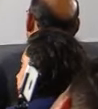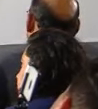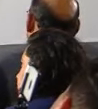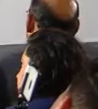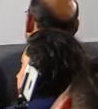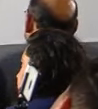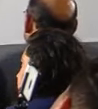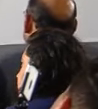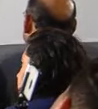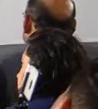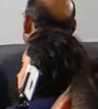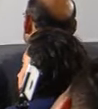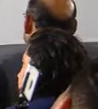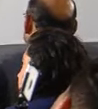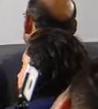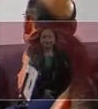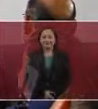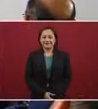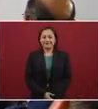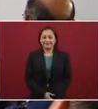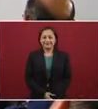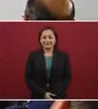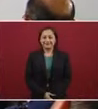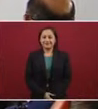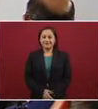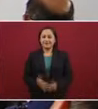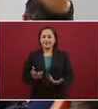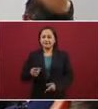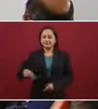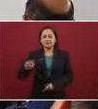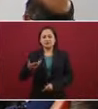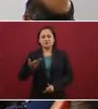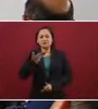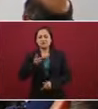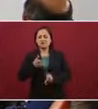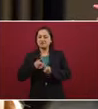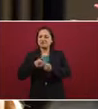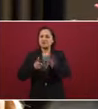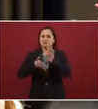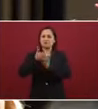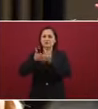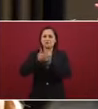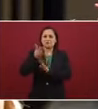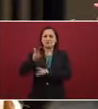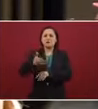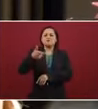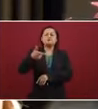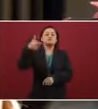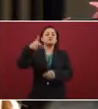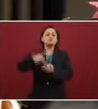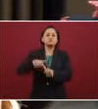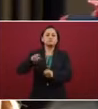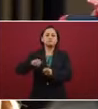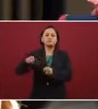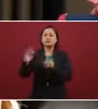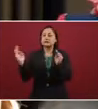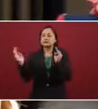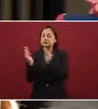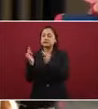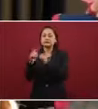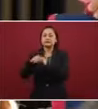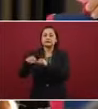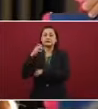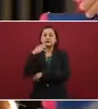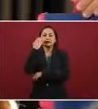no se lleve a cabo la construcción o que no se continúe la construcción de una gasolinería que está a espaldas de una escuela, la escuela